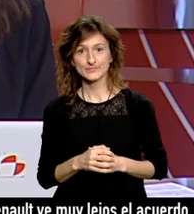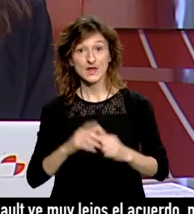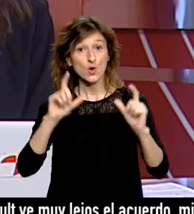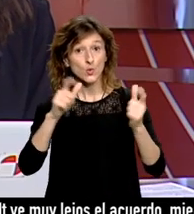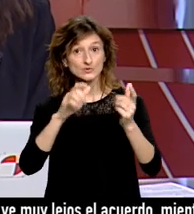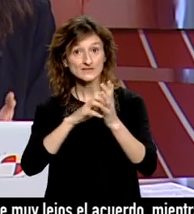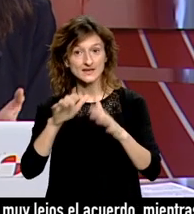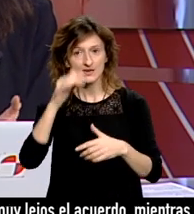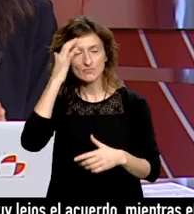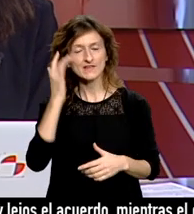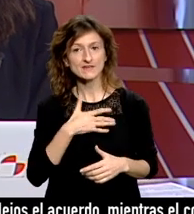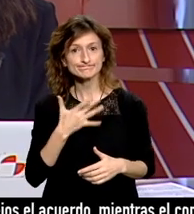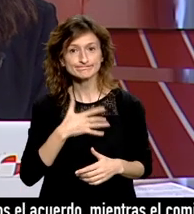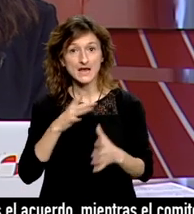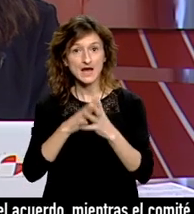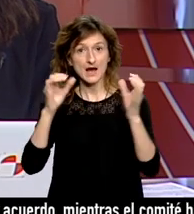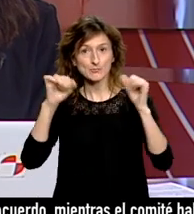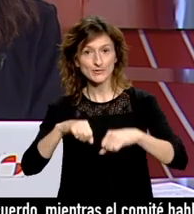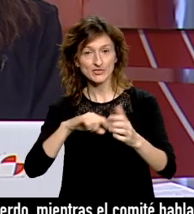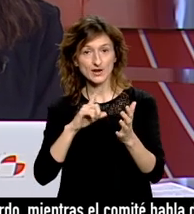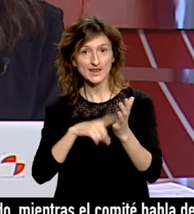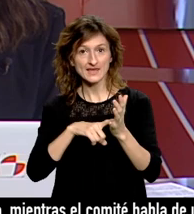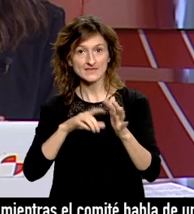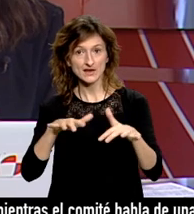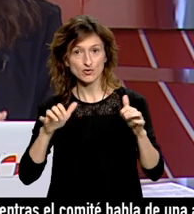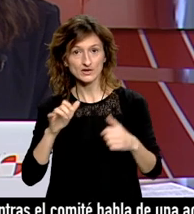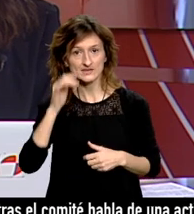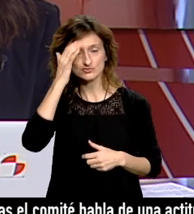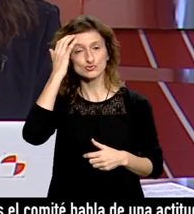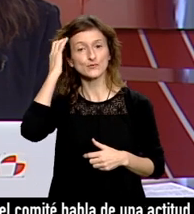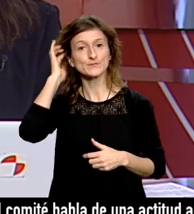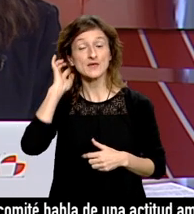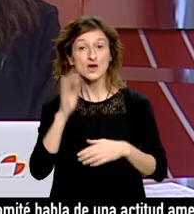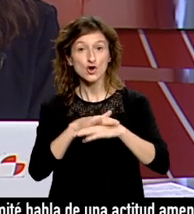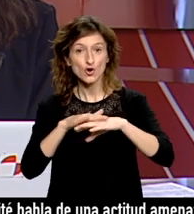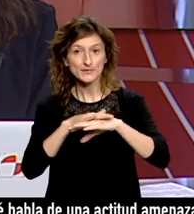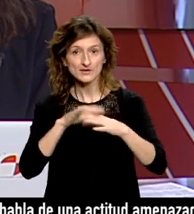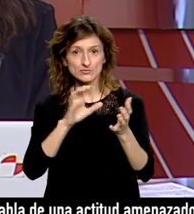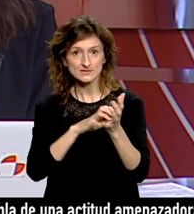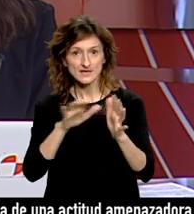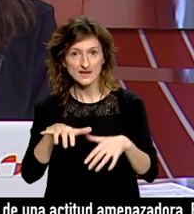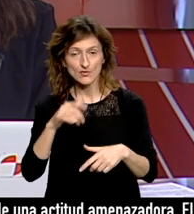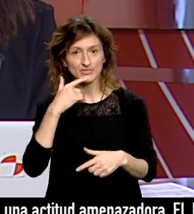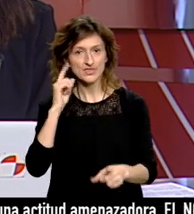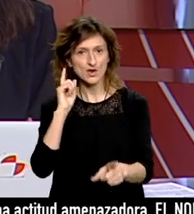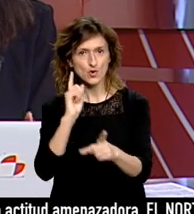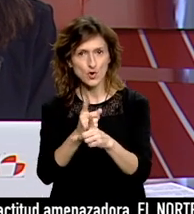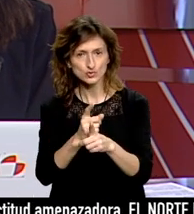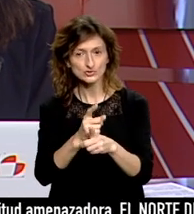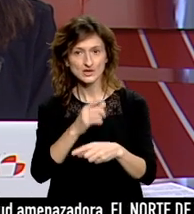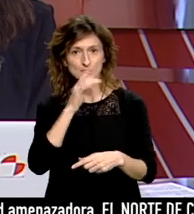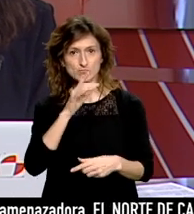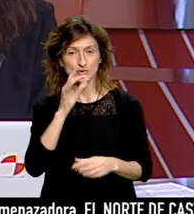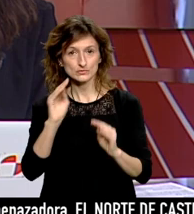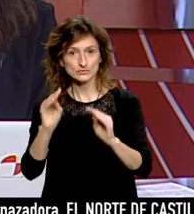de Castilla y León lamentan la aprobación de esa ley en el Congreso. Desde el primer momento, el Gobierno regional se ha mostrado en contra por cómo